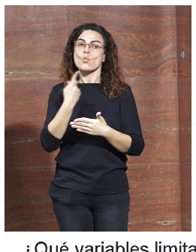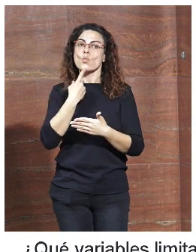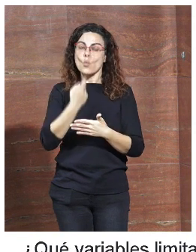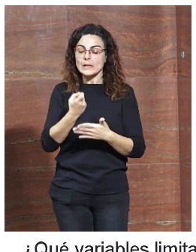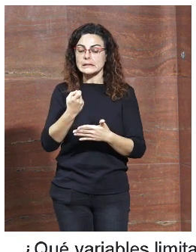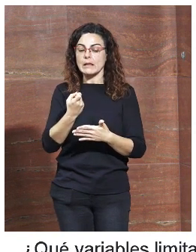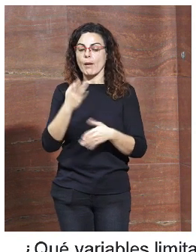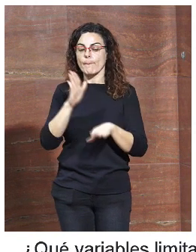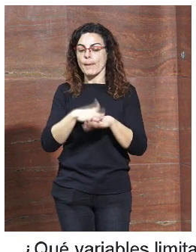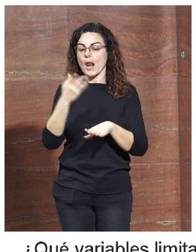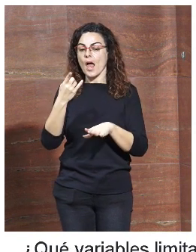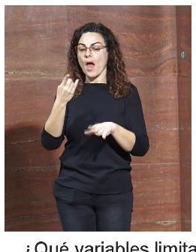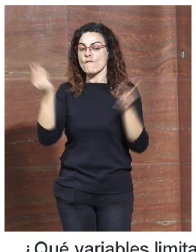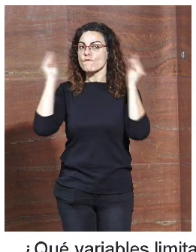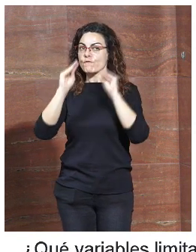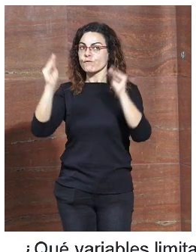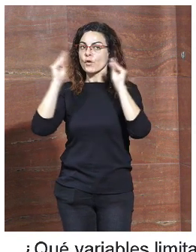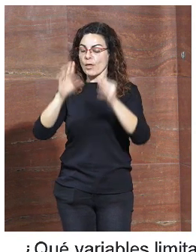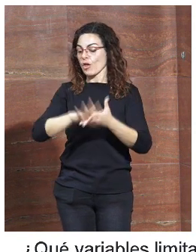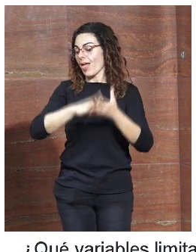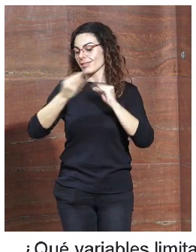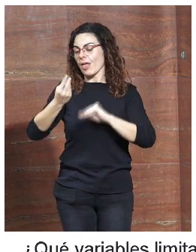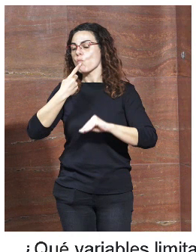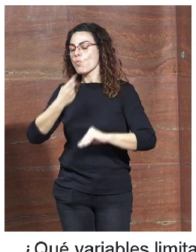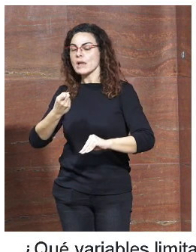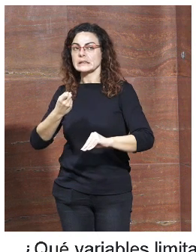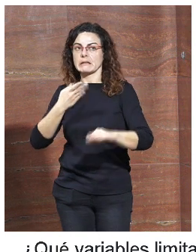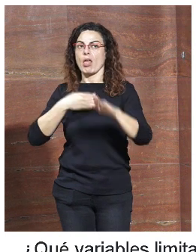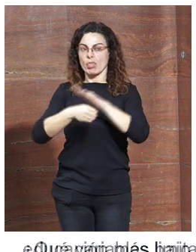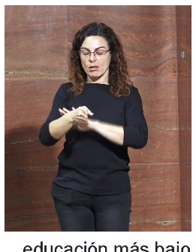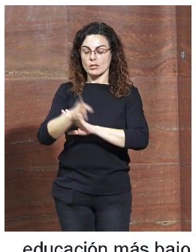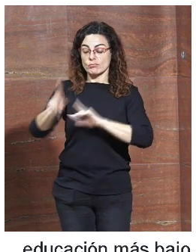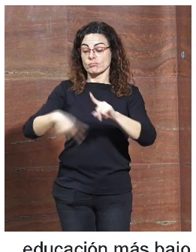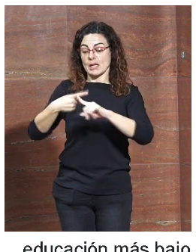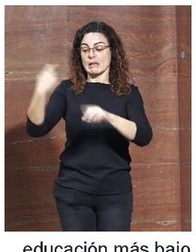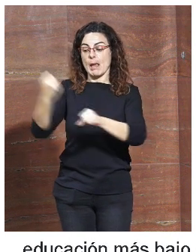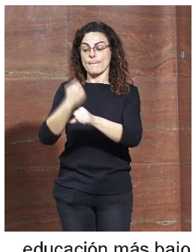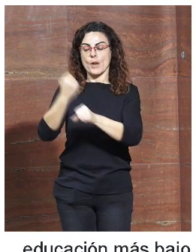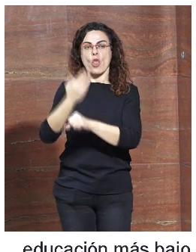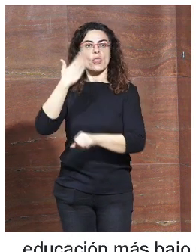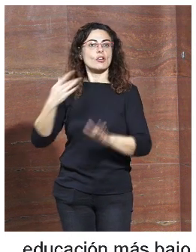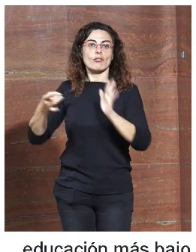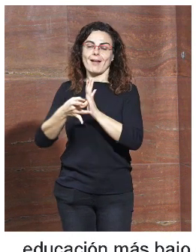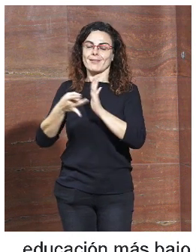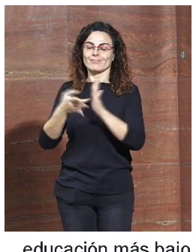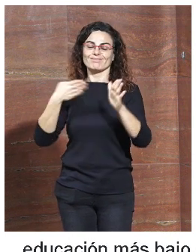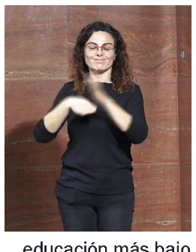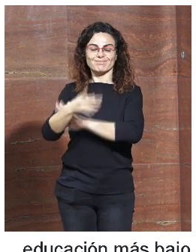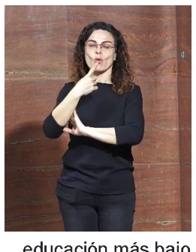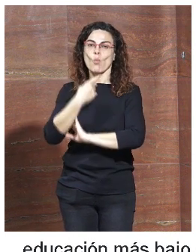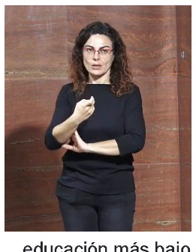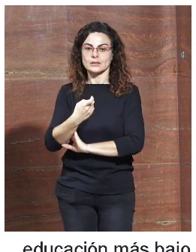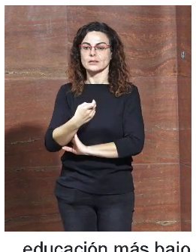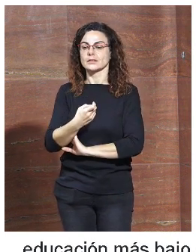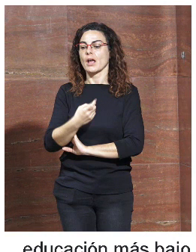para acceder a formaciones adaptadas y, sobre todo, para acceder a empleos dignos y de calidad. Suelen